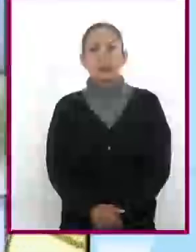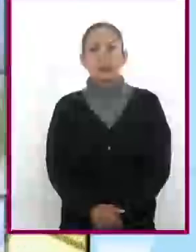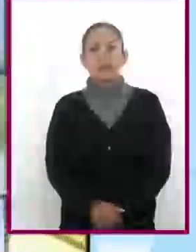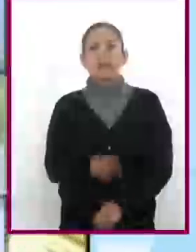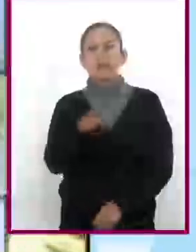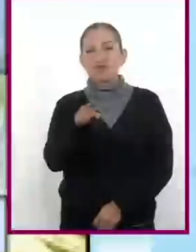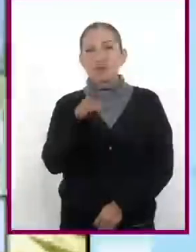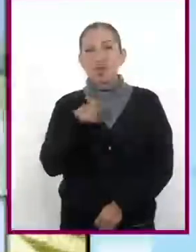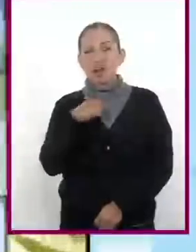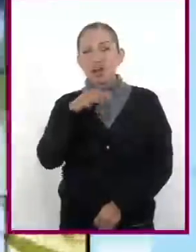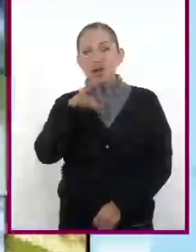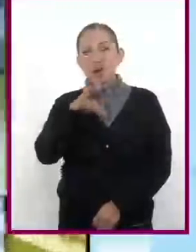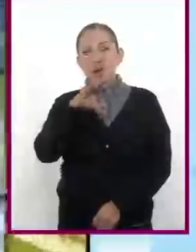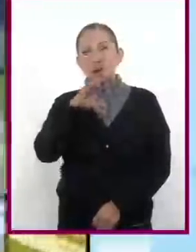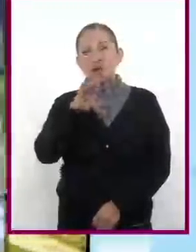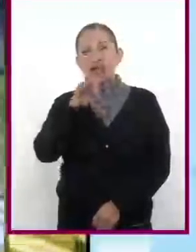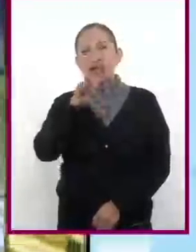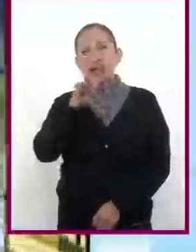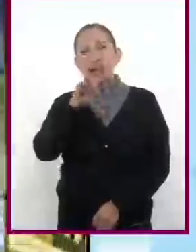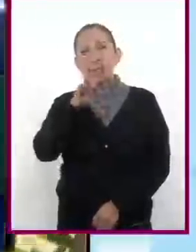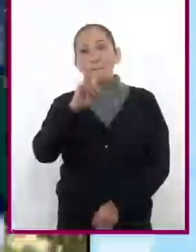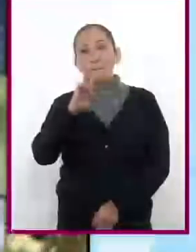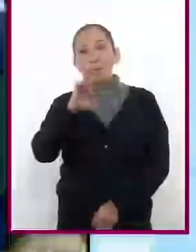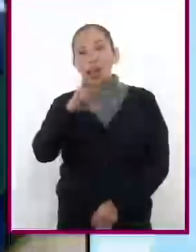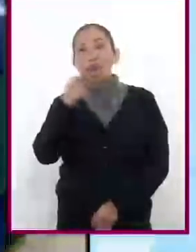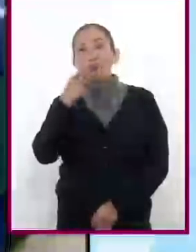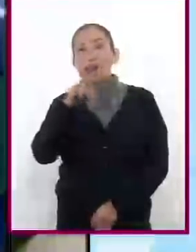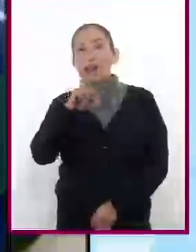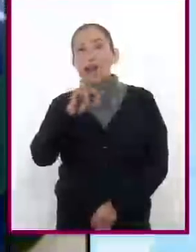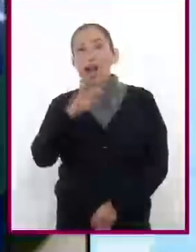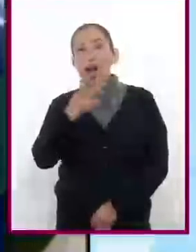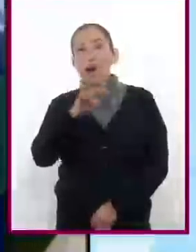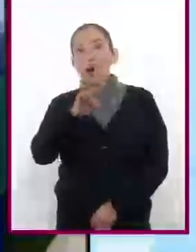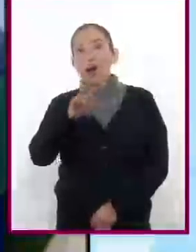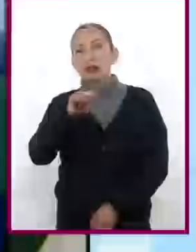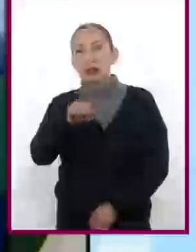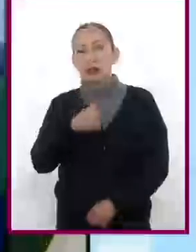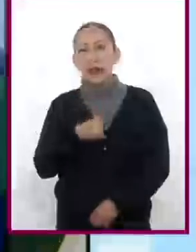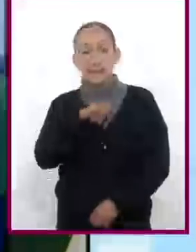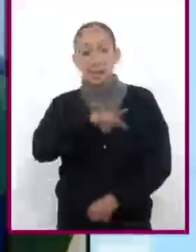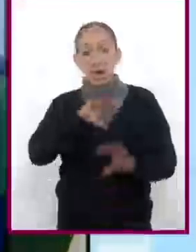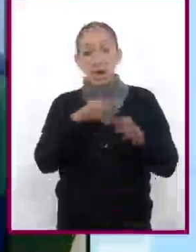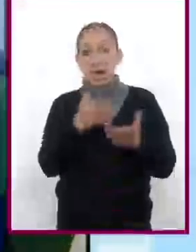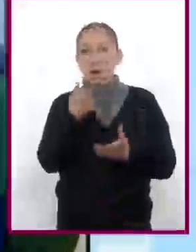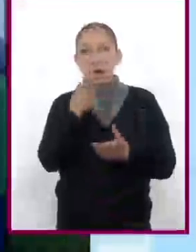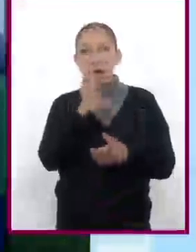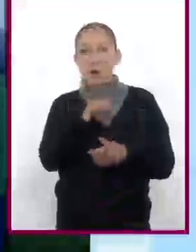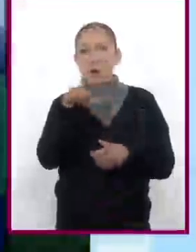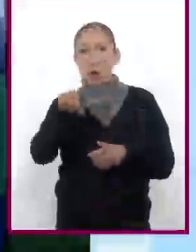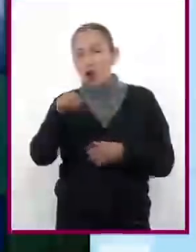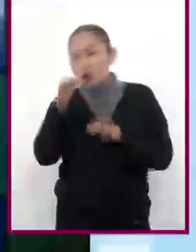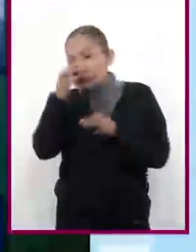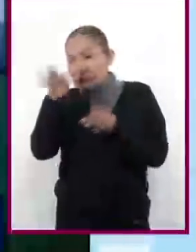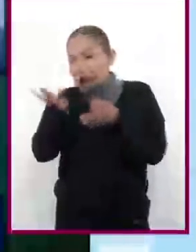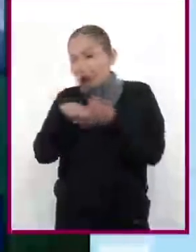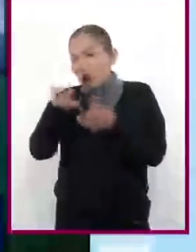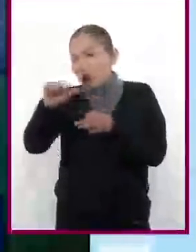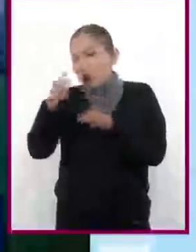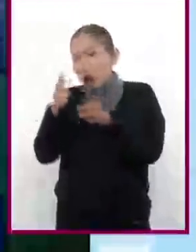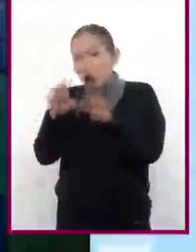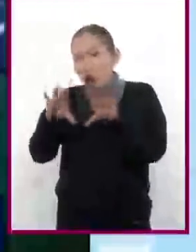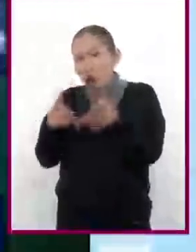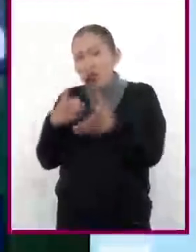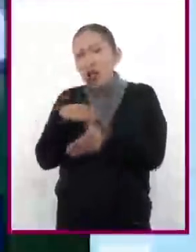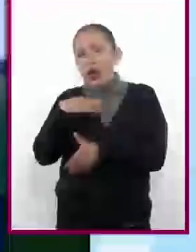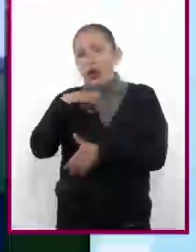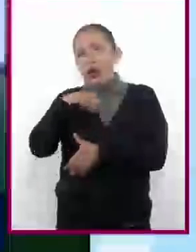La de Cuentepec. Hablan náhuatl. En mi comunidad no, pero se encuentra cerca otra comunidad que se